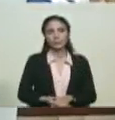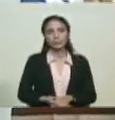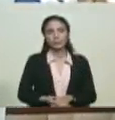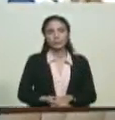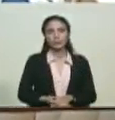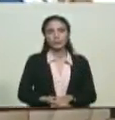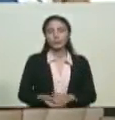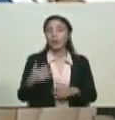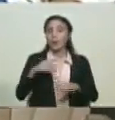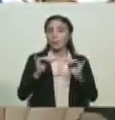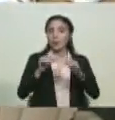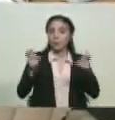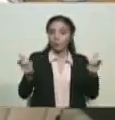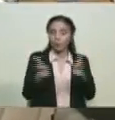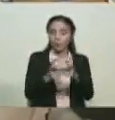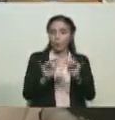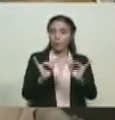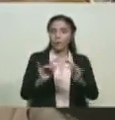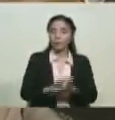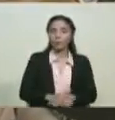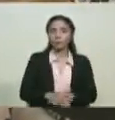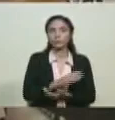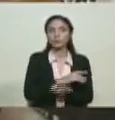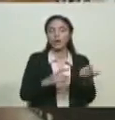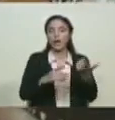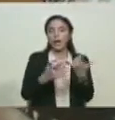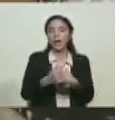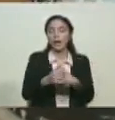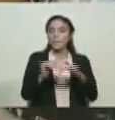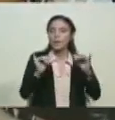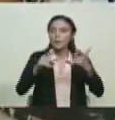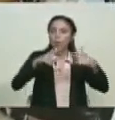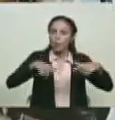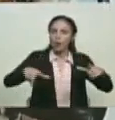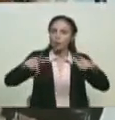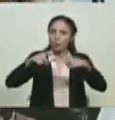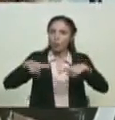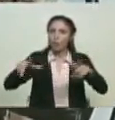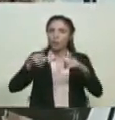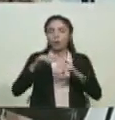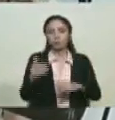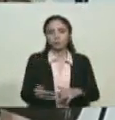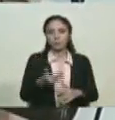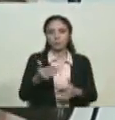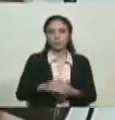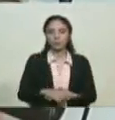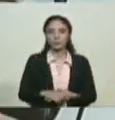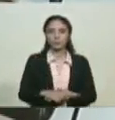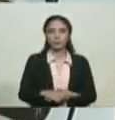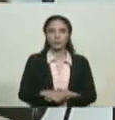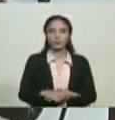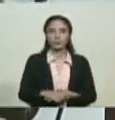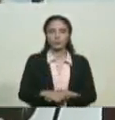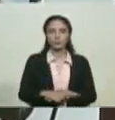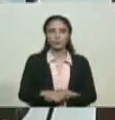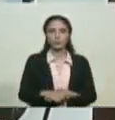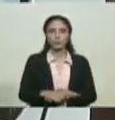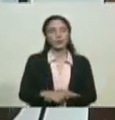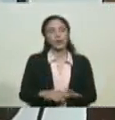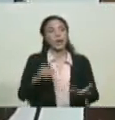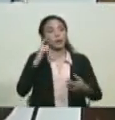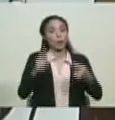reunidos determinaron el límite del territorio y es bien importante lo primero que hicieron fue determinar